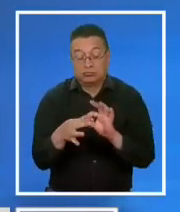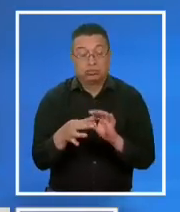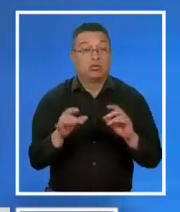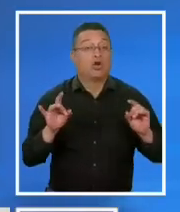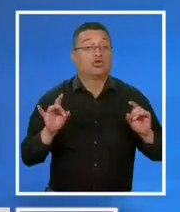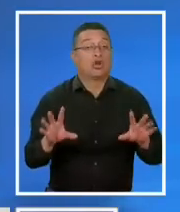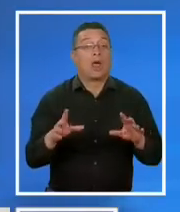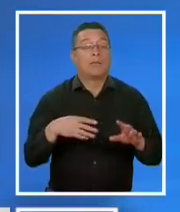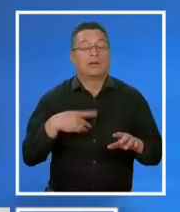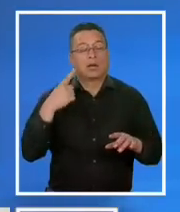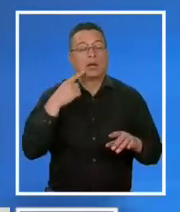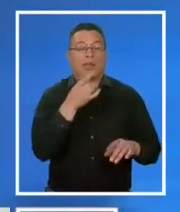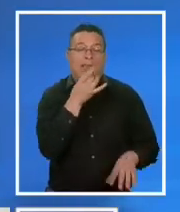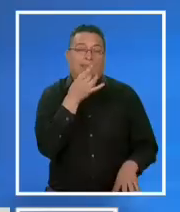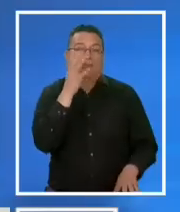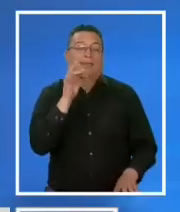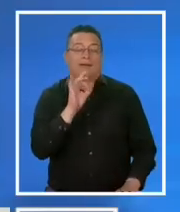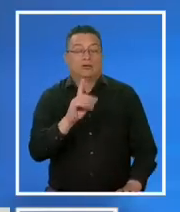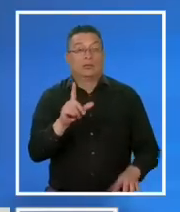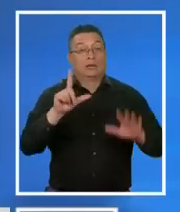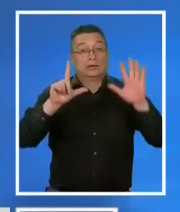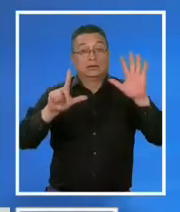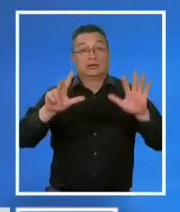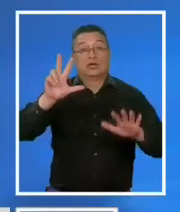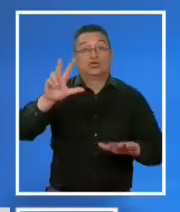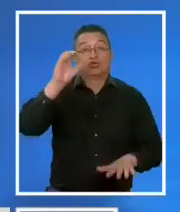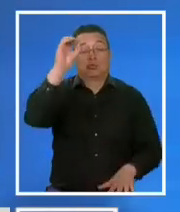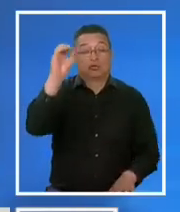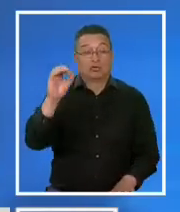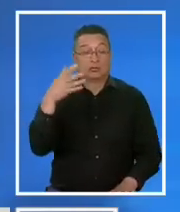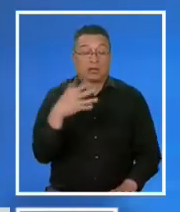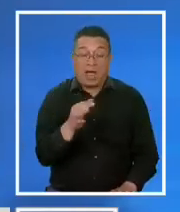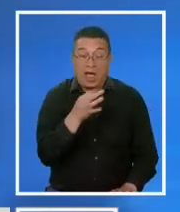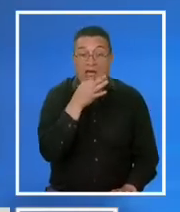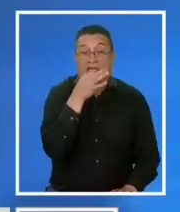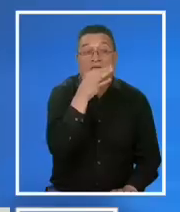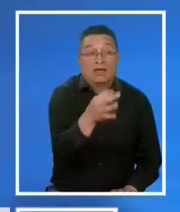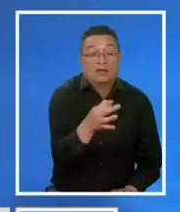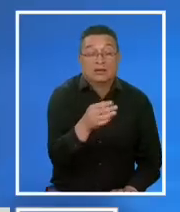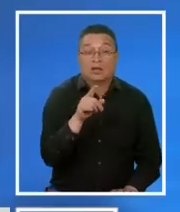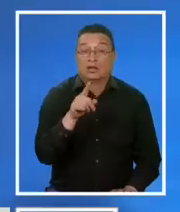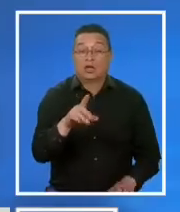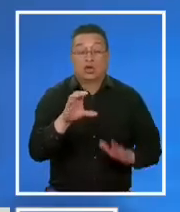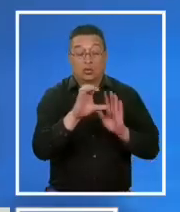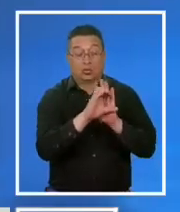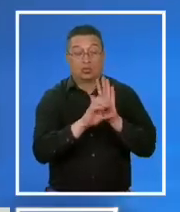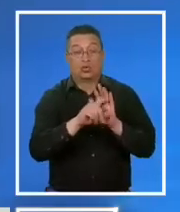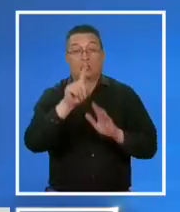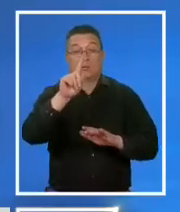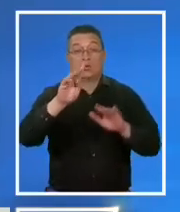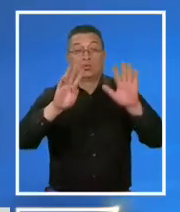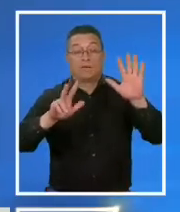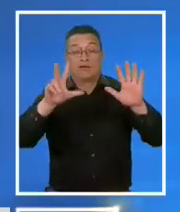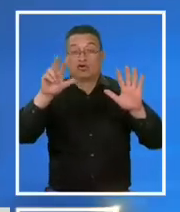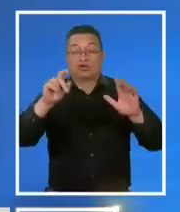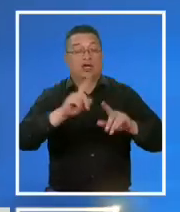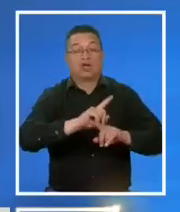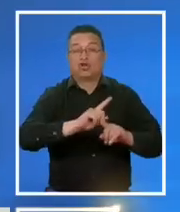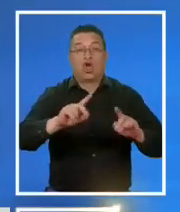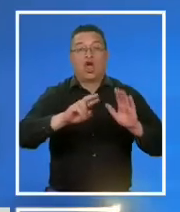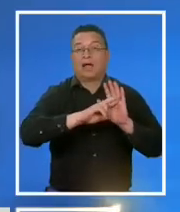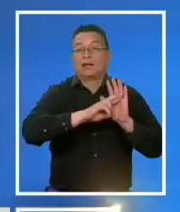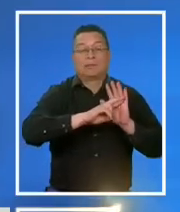tampoco antojadiza sino que el 78% de la ciudadanía Ya dijo que la constitución del ochenta no